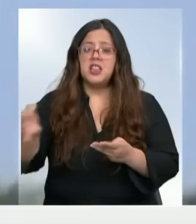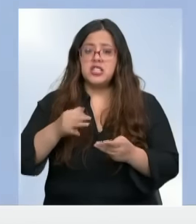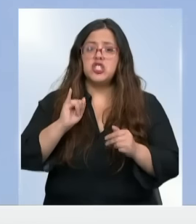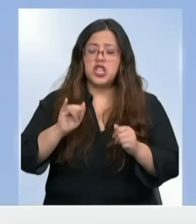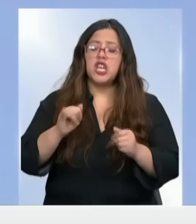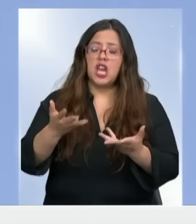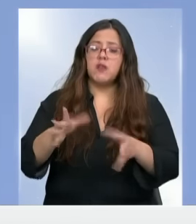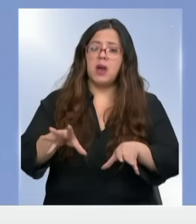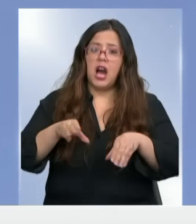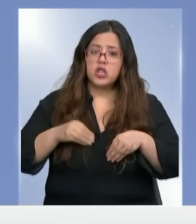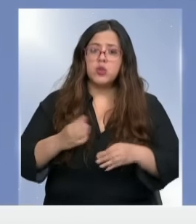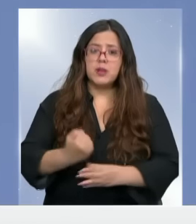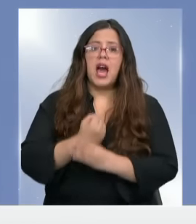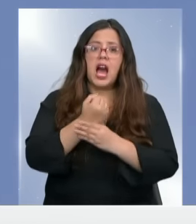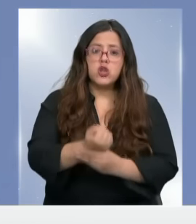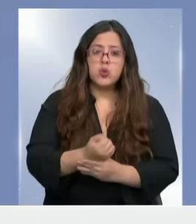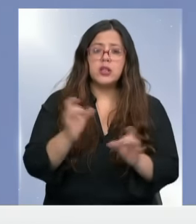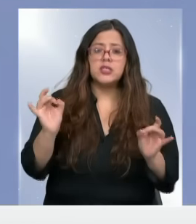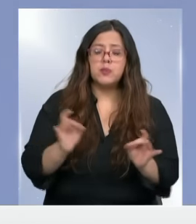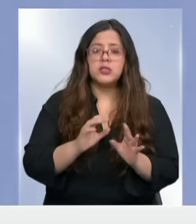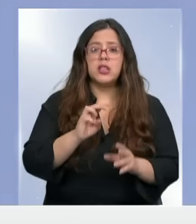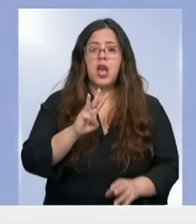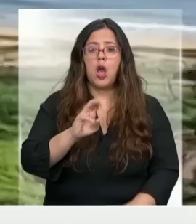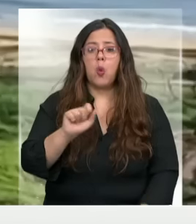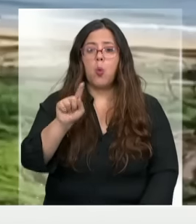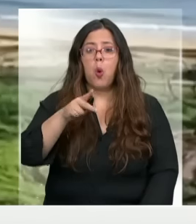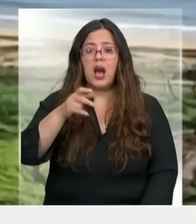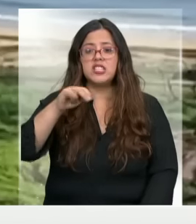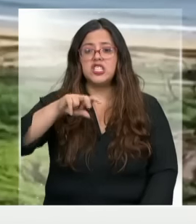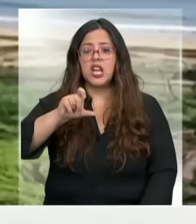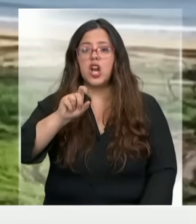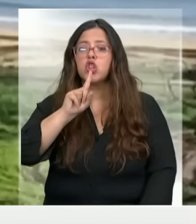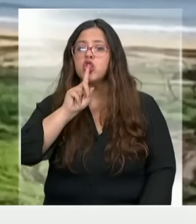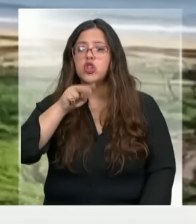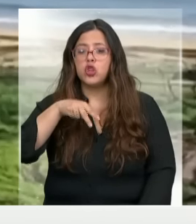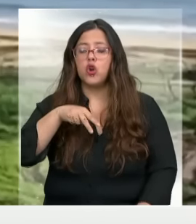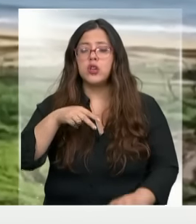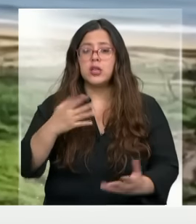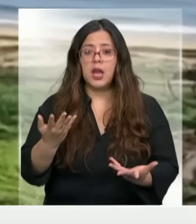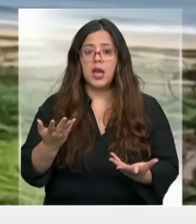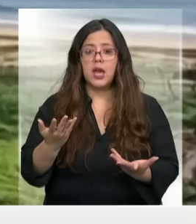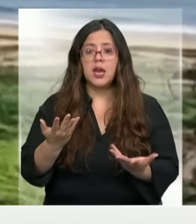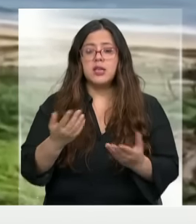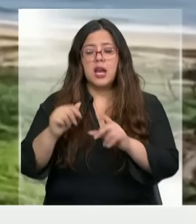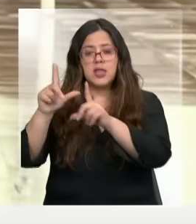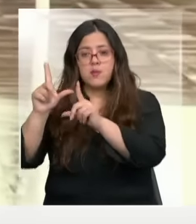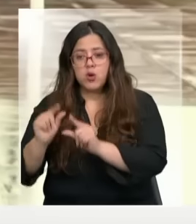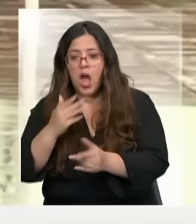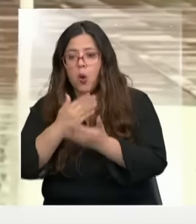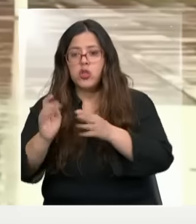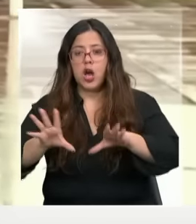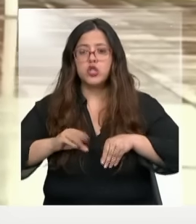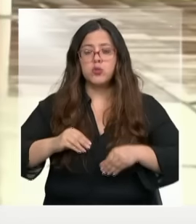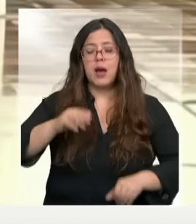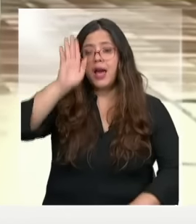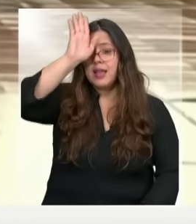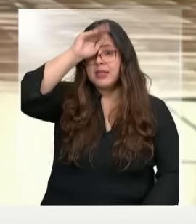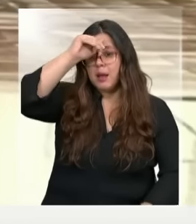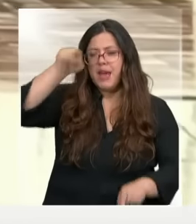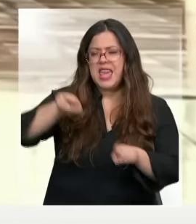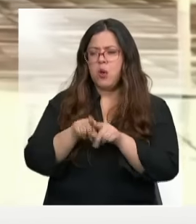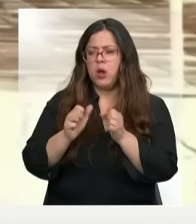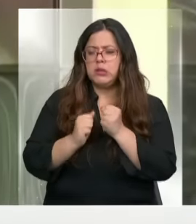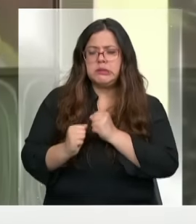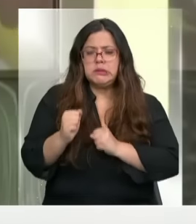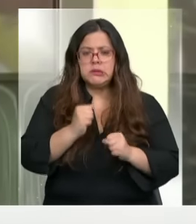militar a Kiev si Washington reduce la suya una vez que asuma Donald Trump. Tensión bélica que se siente incluso más allá de las